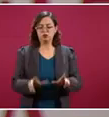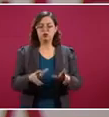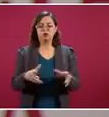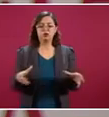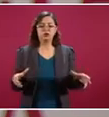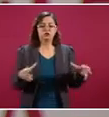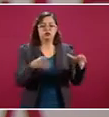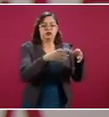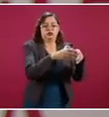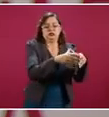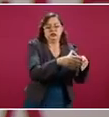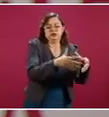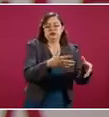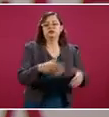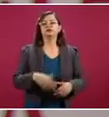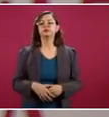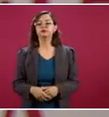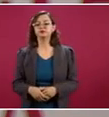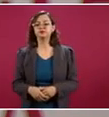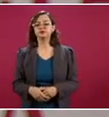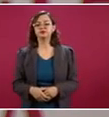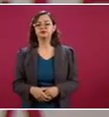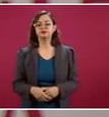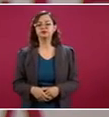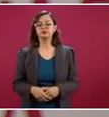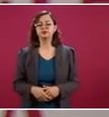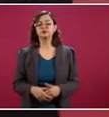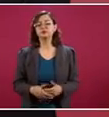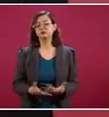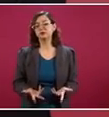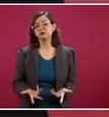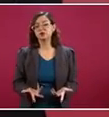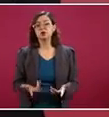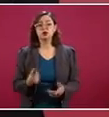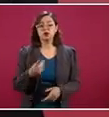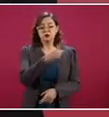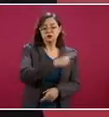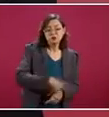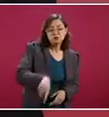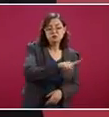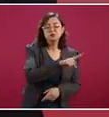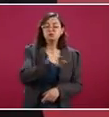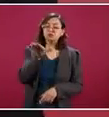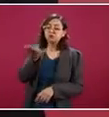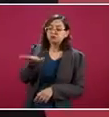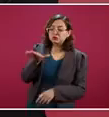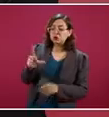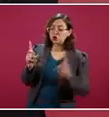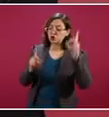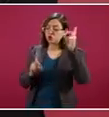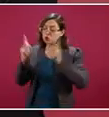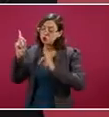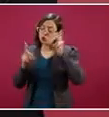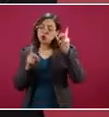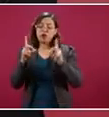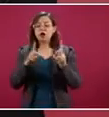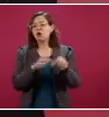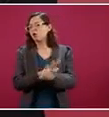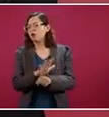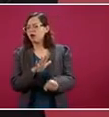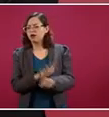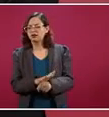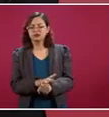cuerpo legislativo. Y ahí las principales dudas versaban